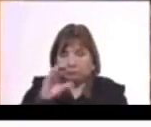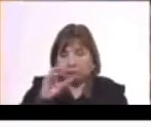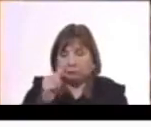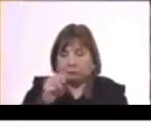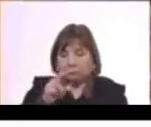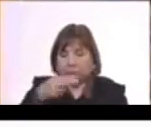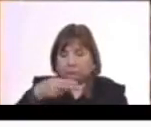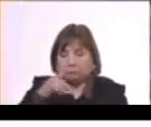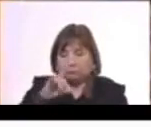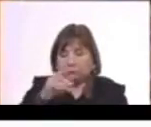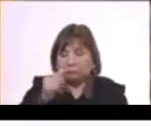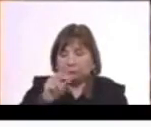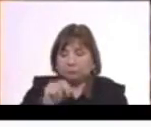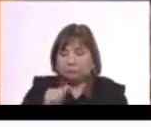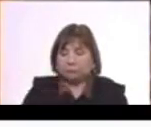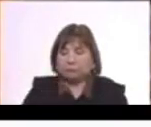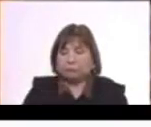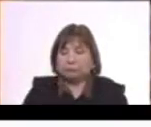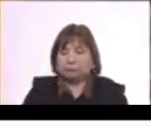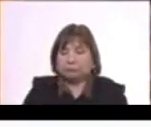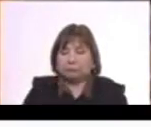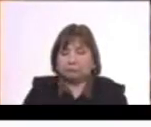Cavires.